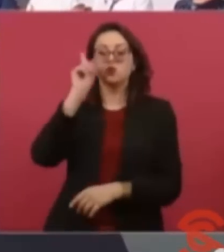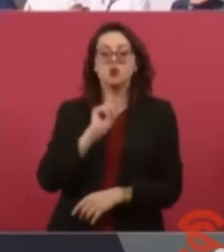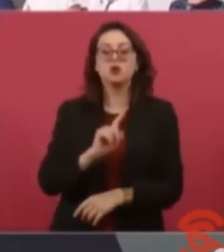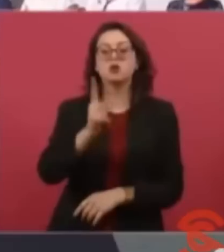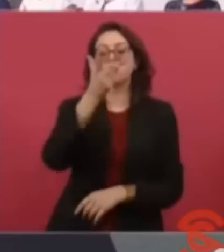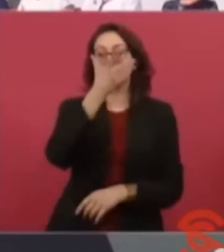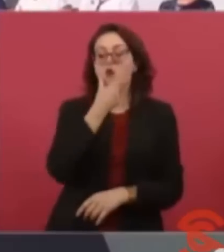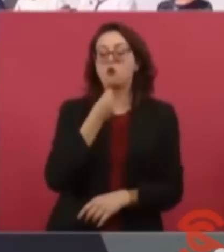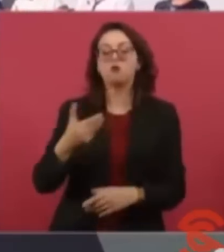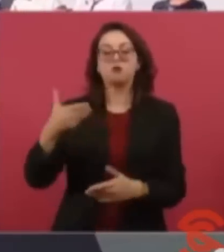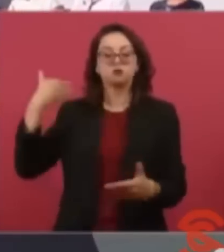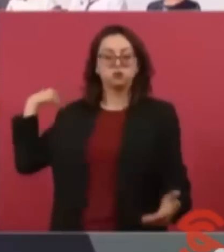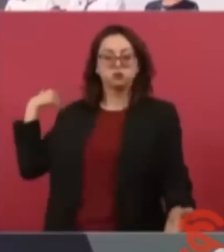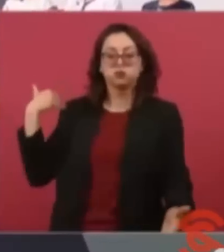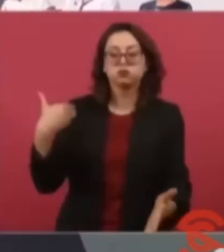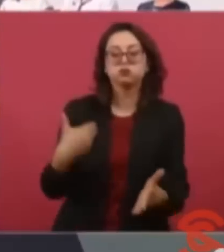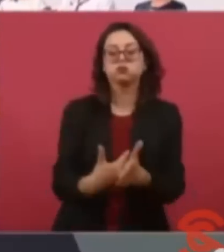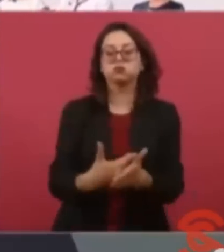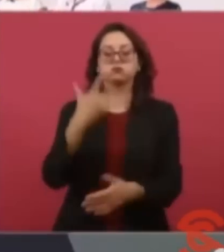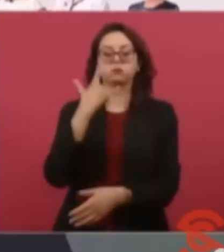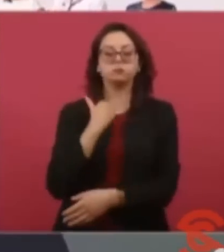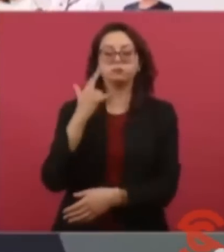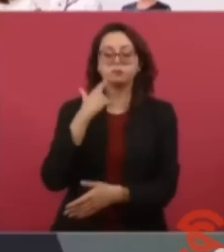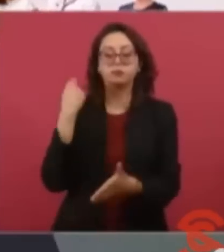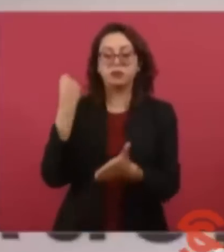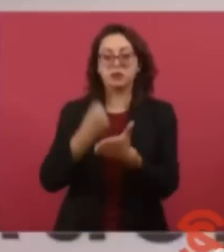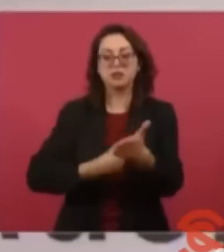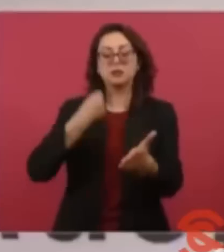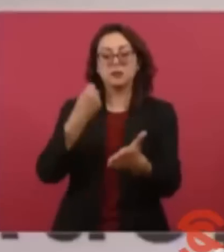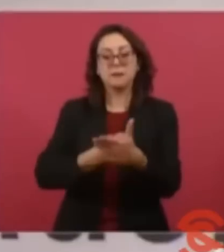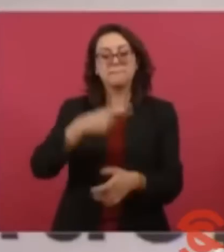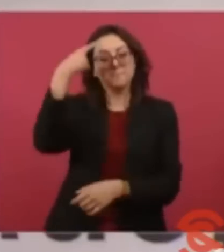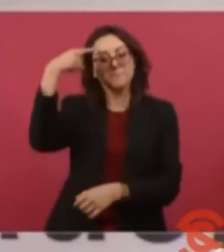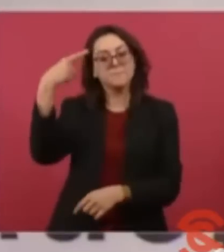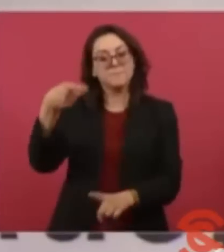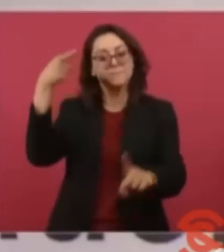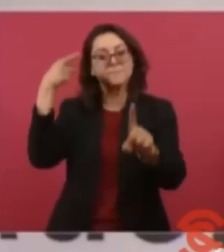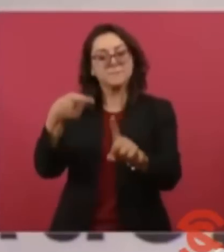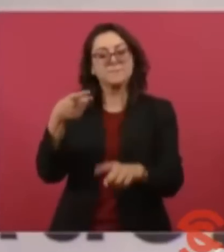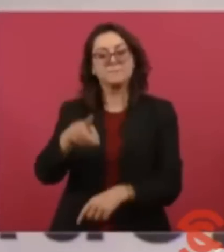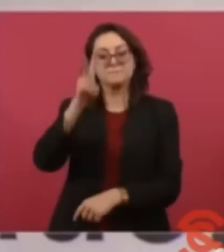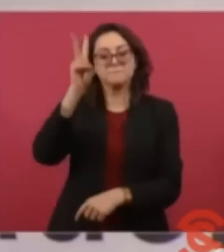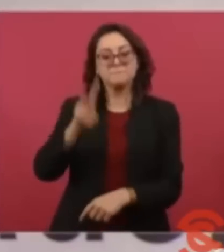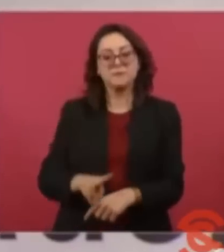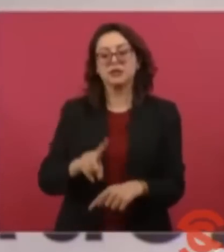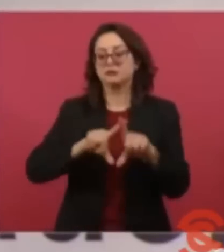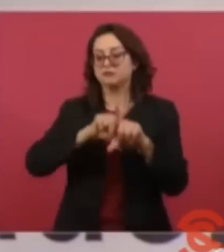un verdadero cambio que ahora estamos haciendo realidad